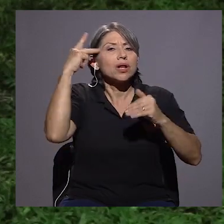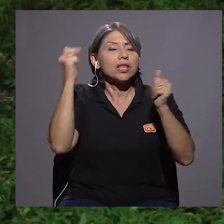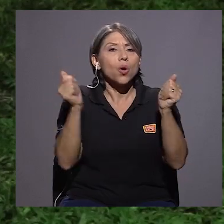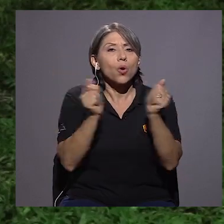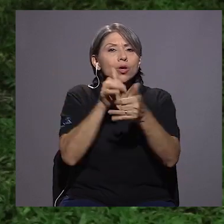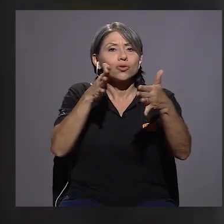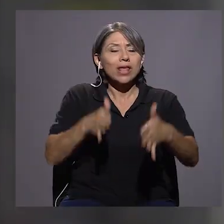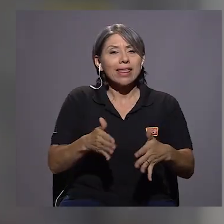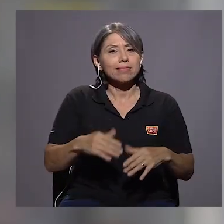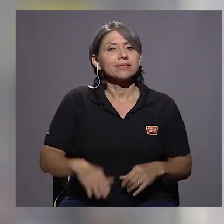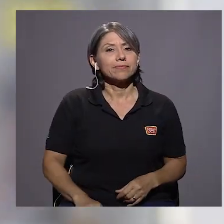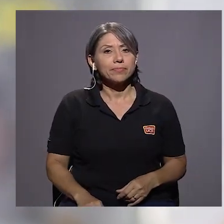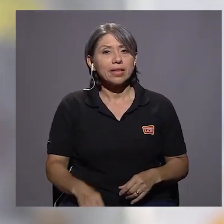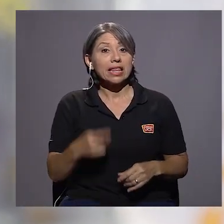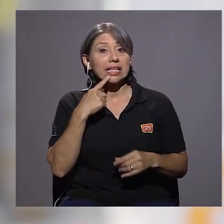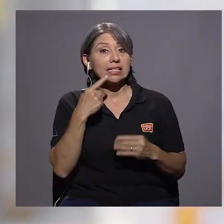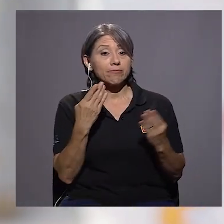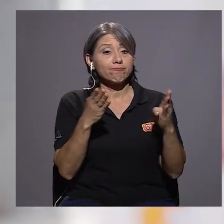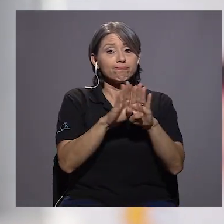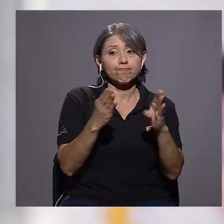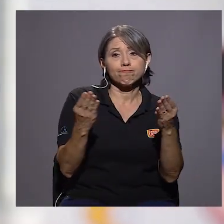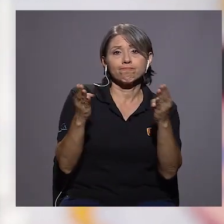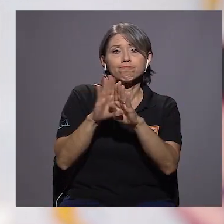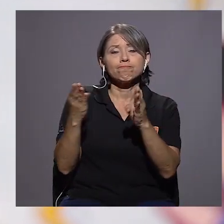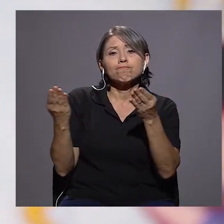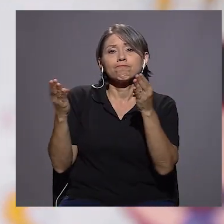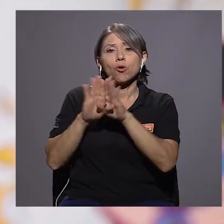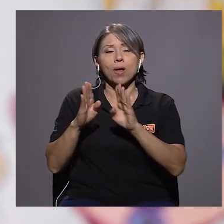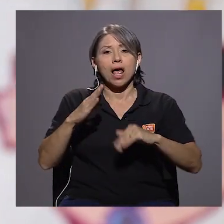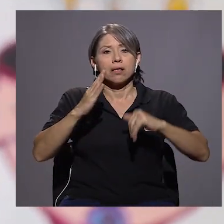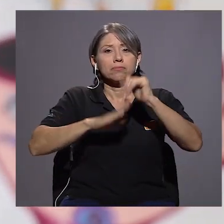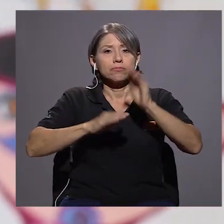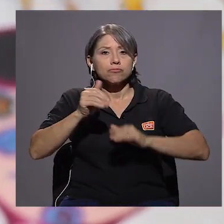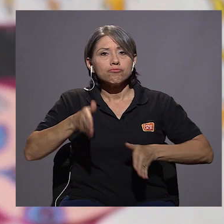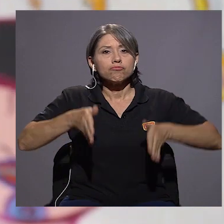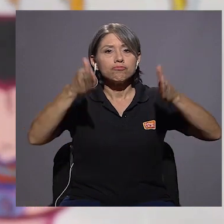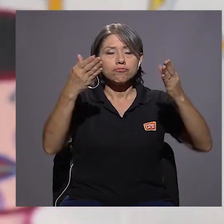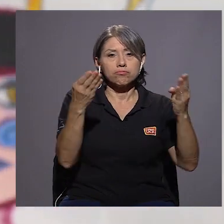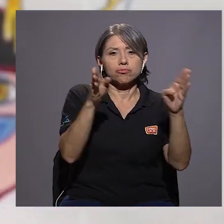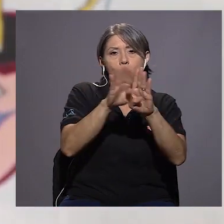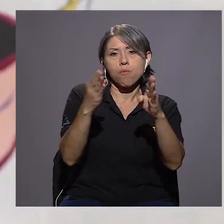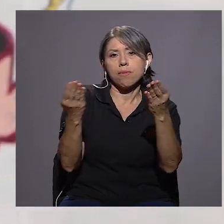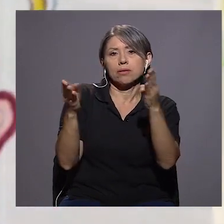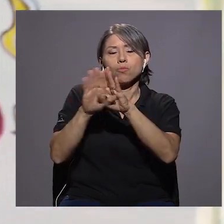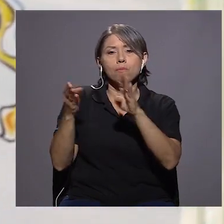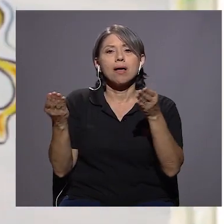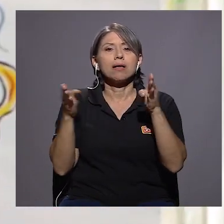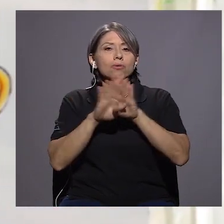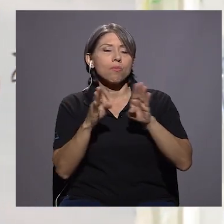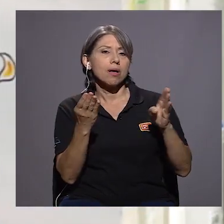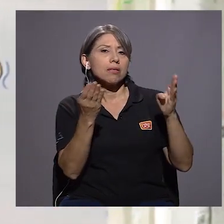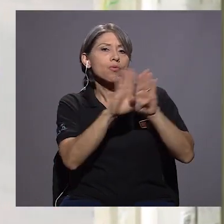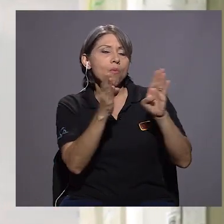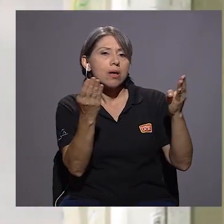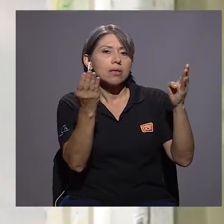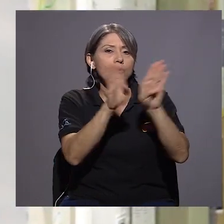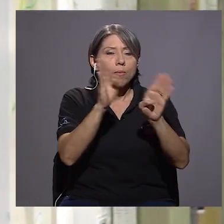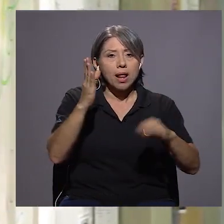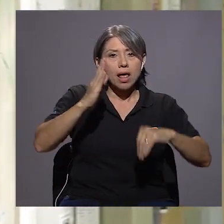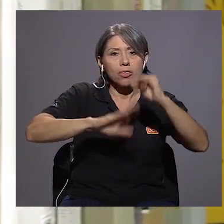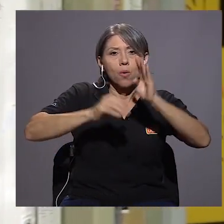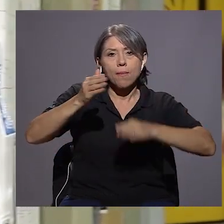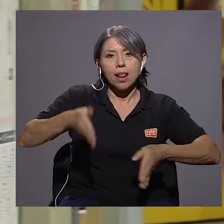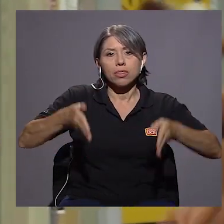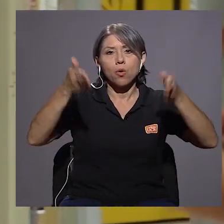movimiento estudiantil. Tómala, tómala, tómala, tómala, tómala, tómala, tómala, tómala, tómala, tómala, tómala,